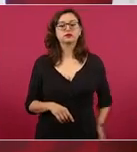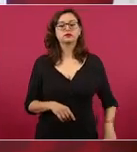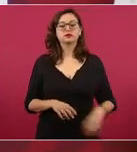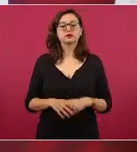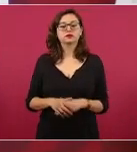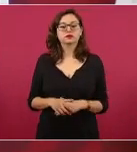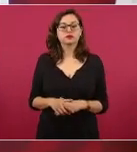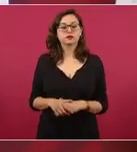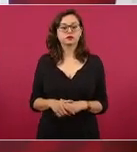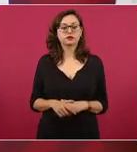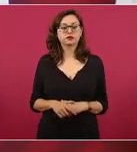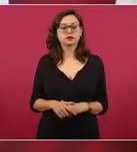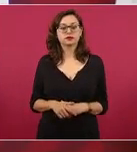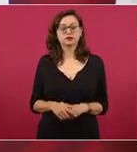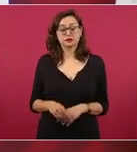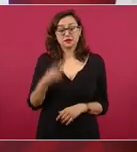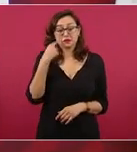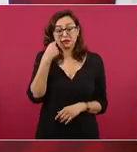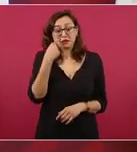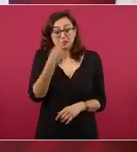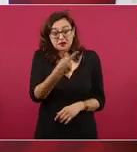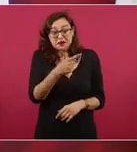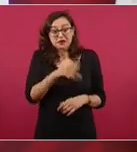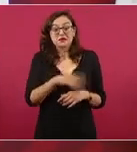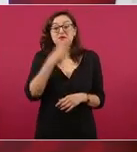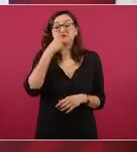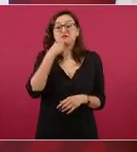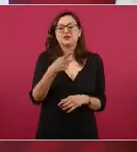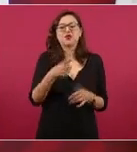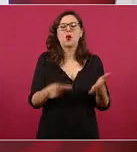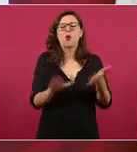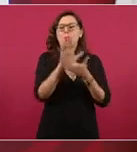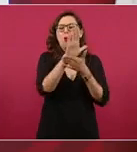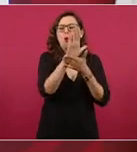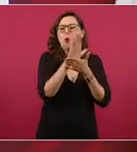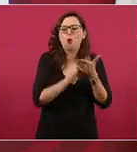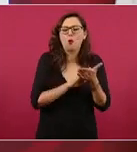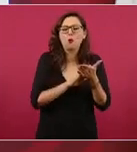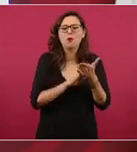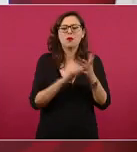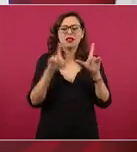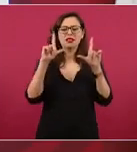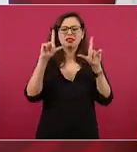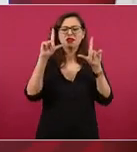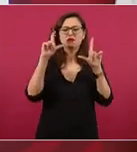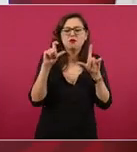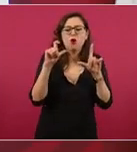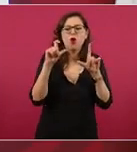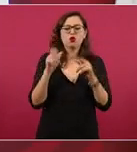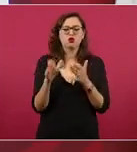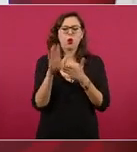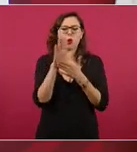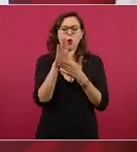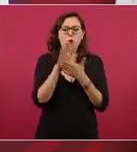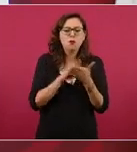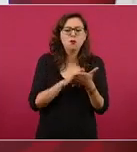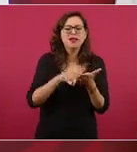las humildes fotos de la humilde boda de Andresito